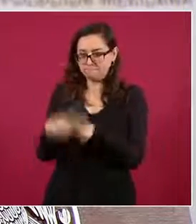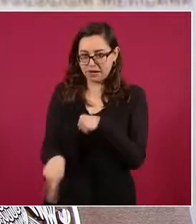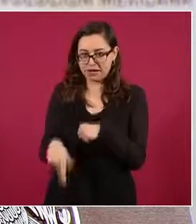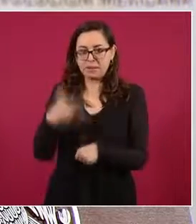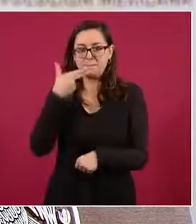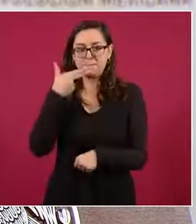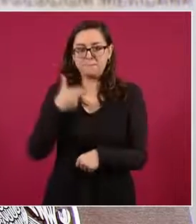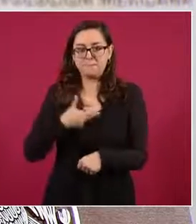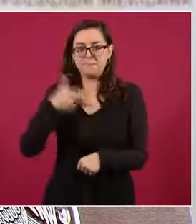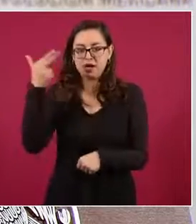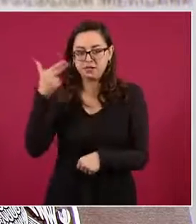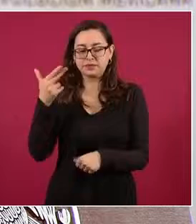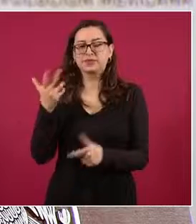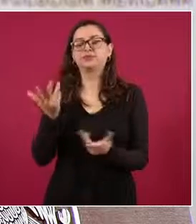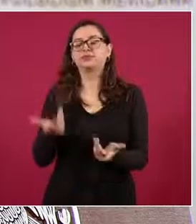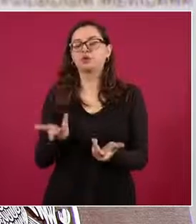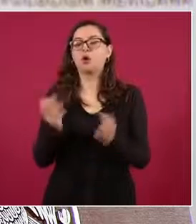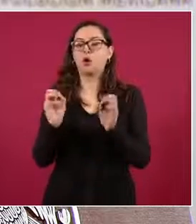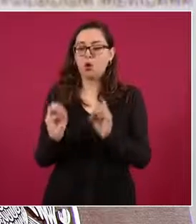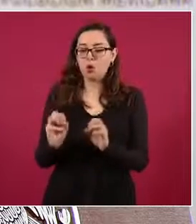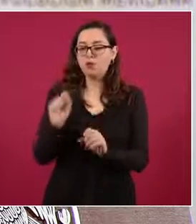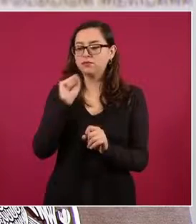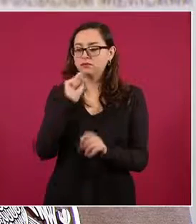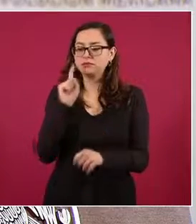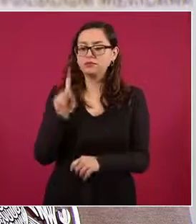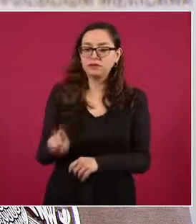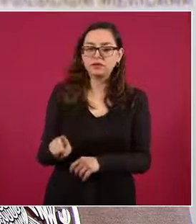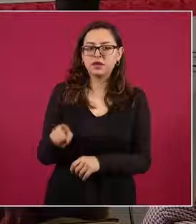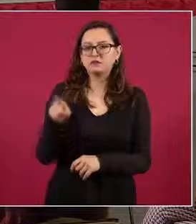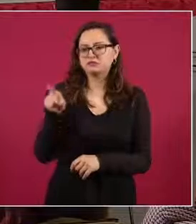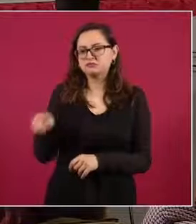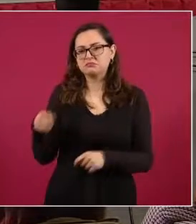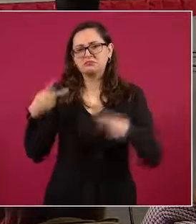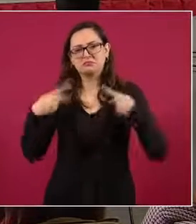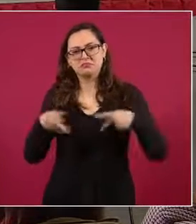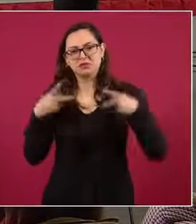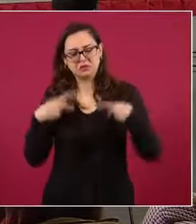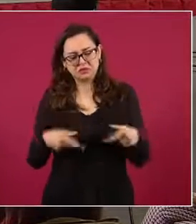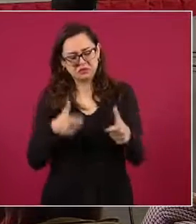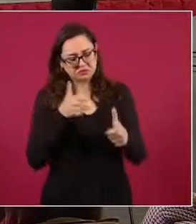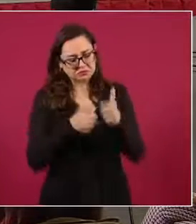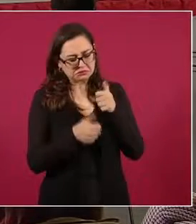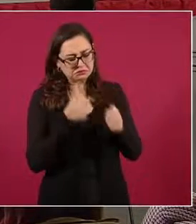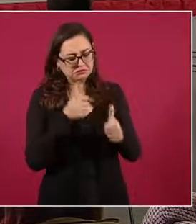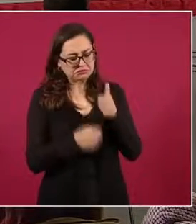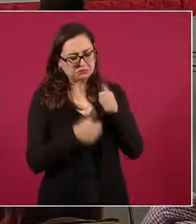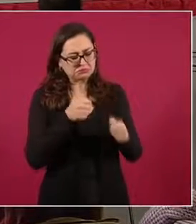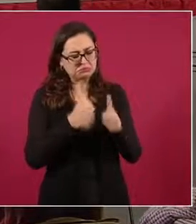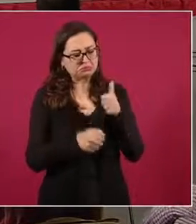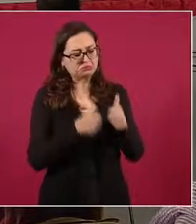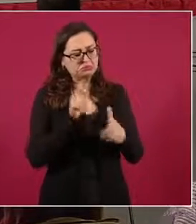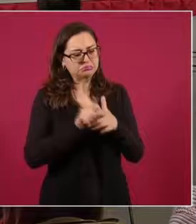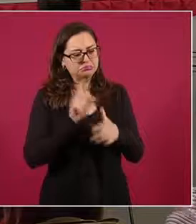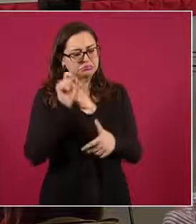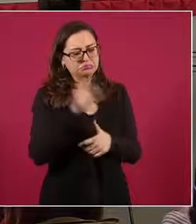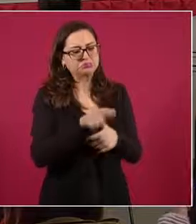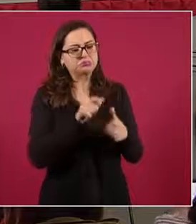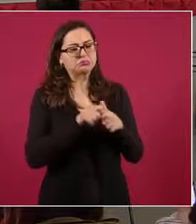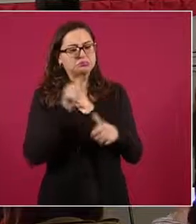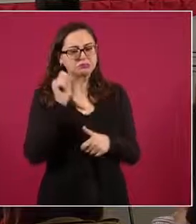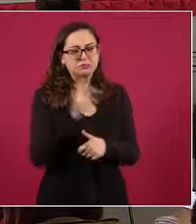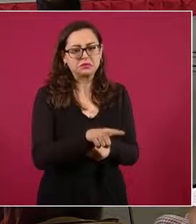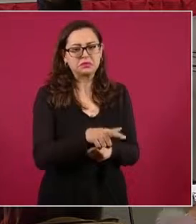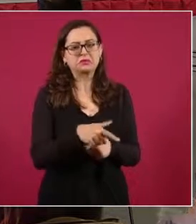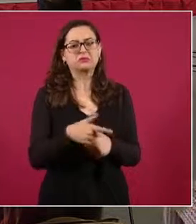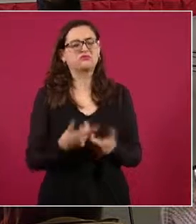incluso señales de alerta en donde pueden estar mandando mensajes hacia las familias de que